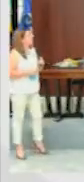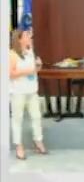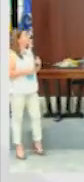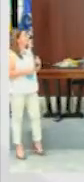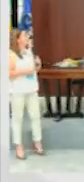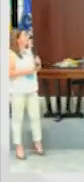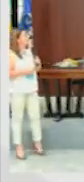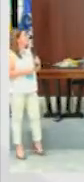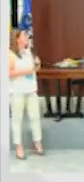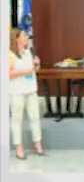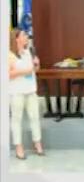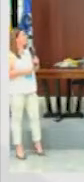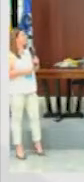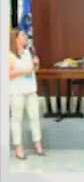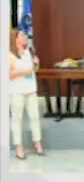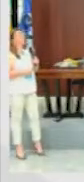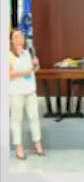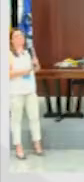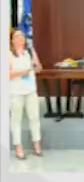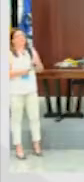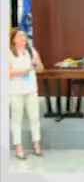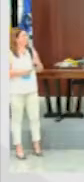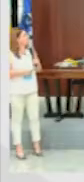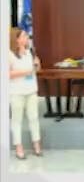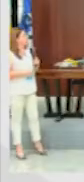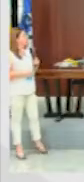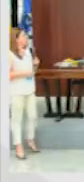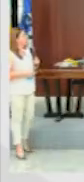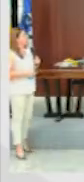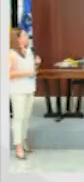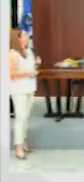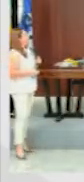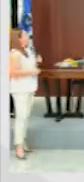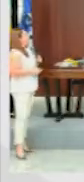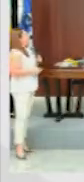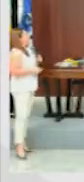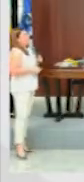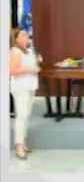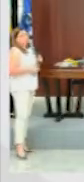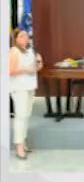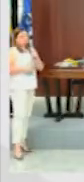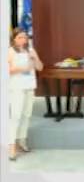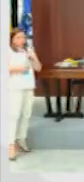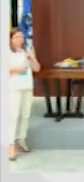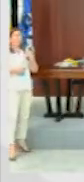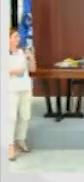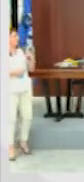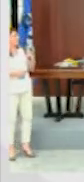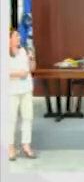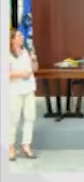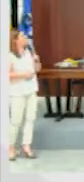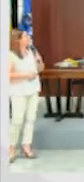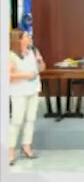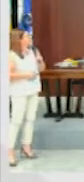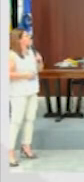ciencia de la incertidumbre y el arte de la probabilidad. Eso lo dijo Osler. Más cerca, muy